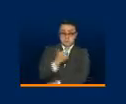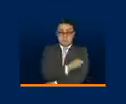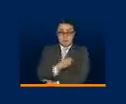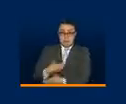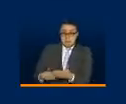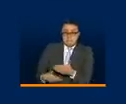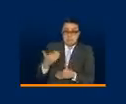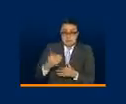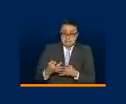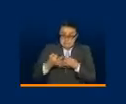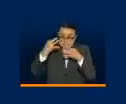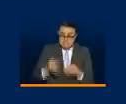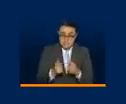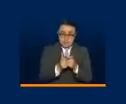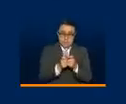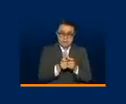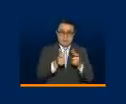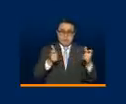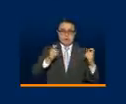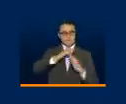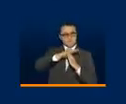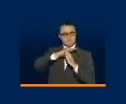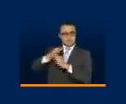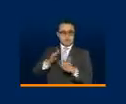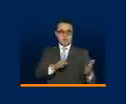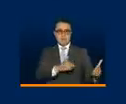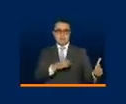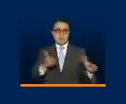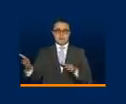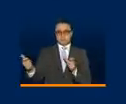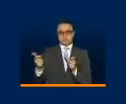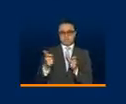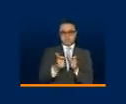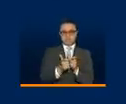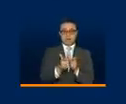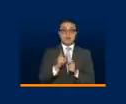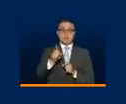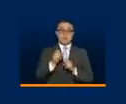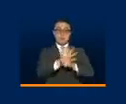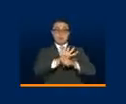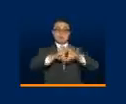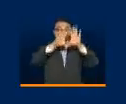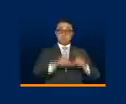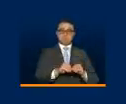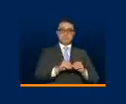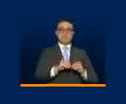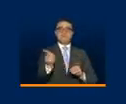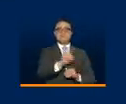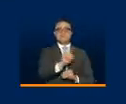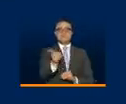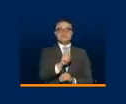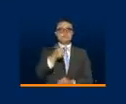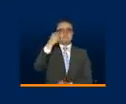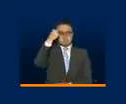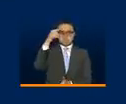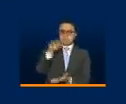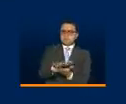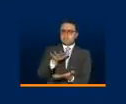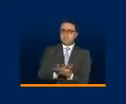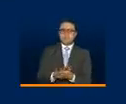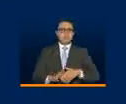traer efectos benignos en términos de reducir la letalidad, pero lo cierto es que el virus no se ha ido y no podemos relajar ni bajar